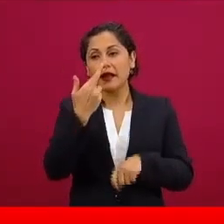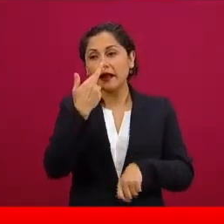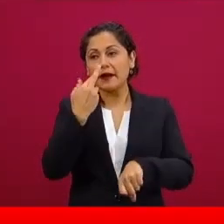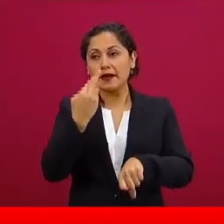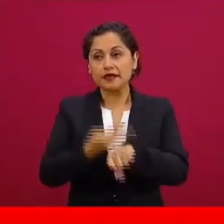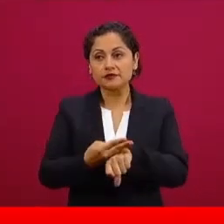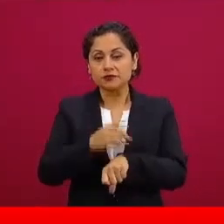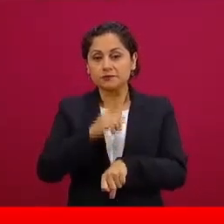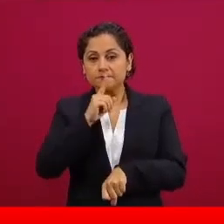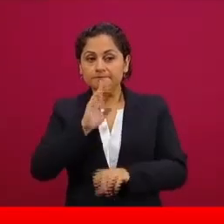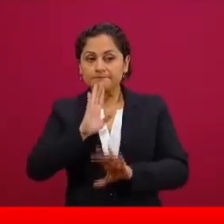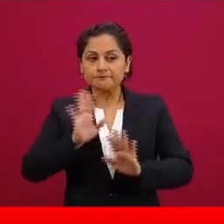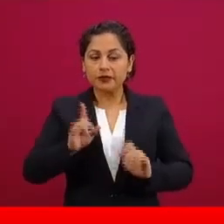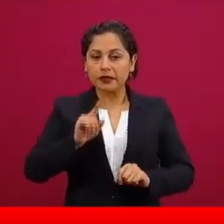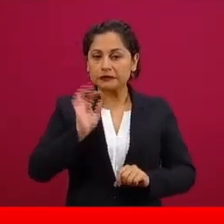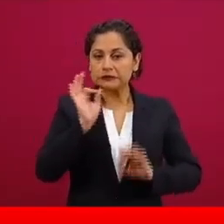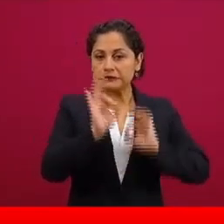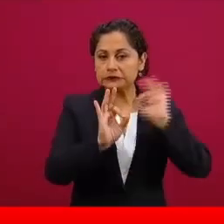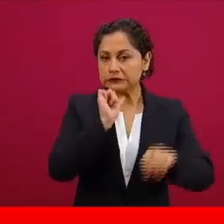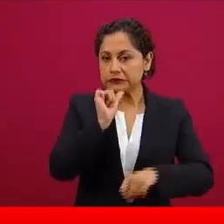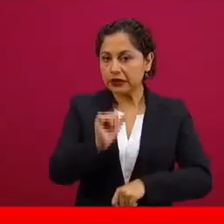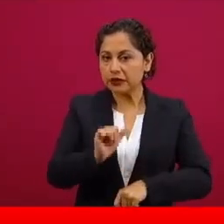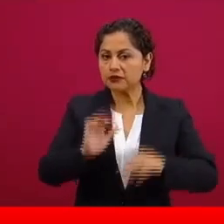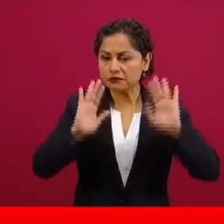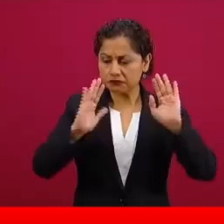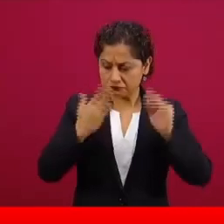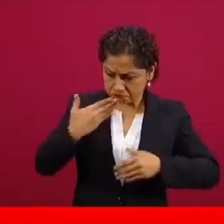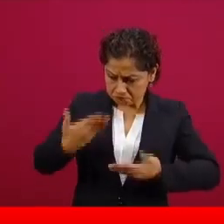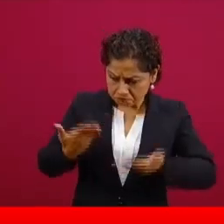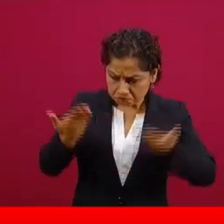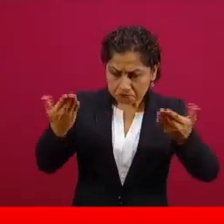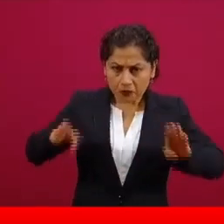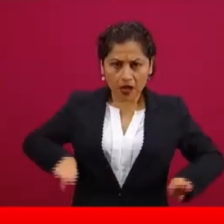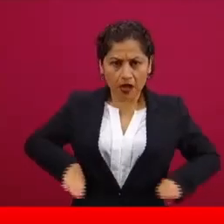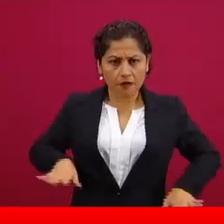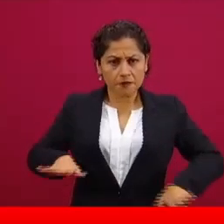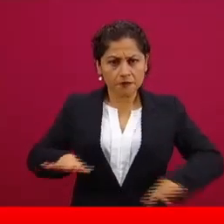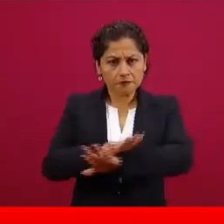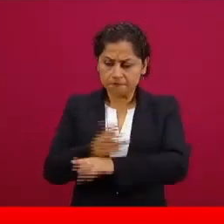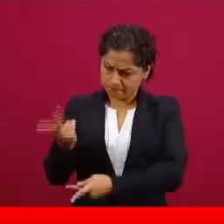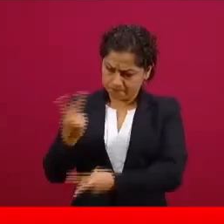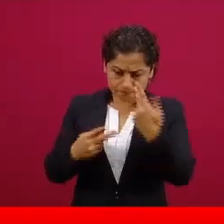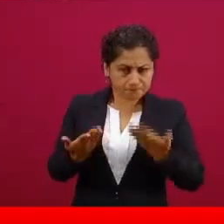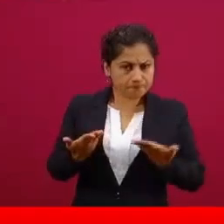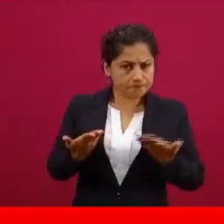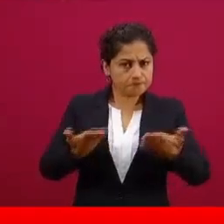bienvenido. Qué bueno ese cambio de actitud, ¿no?